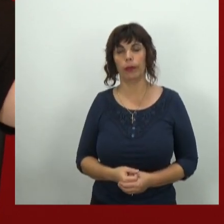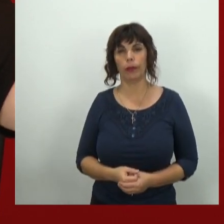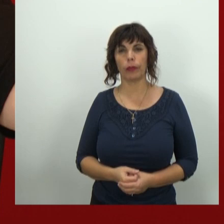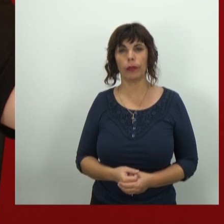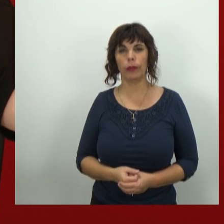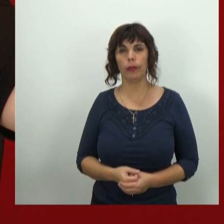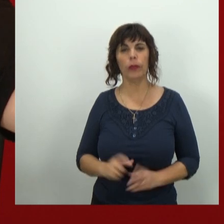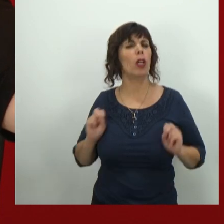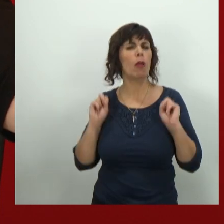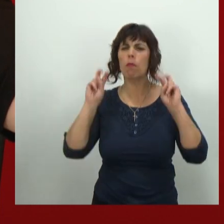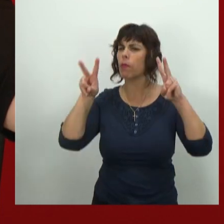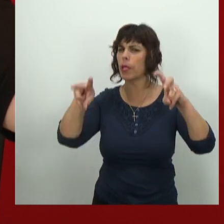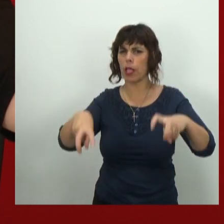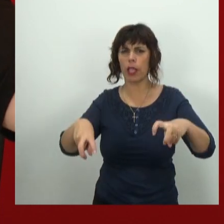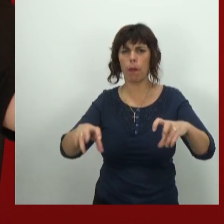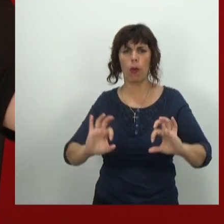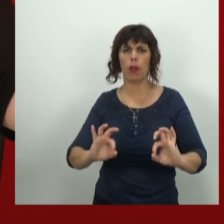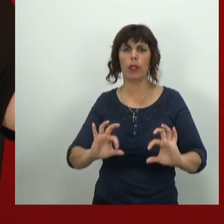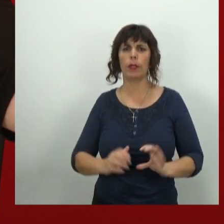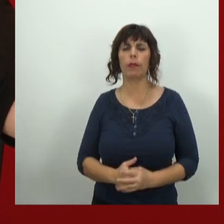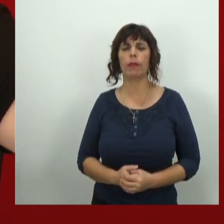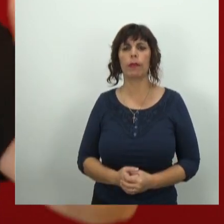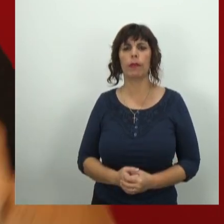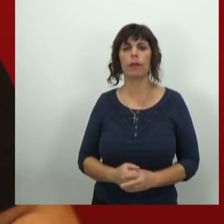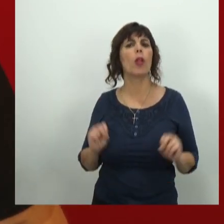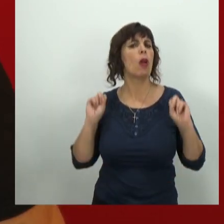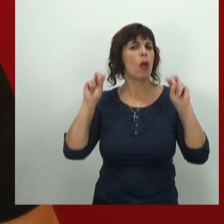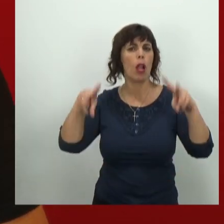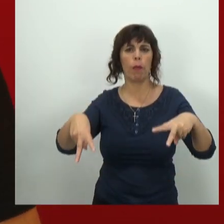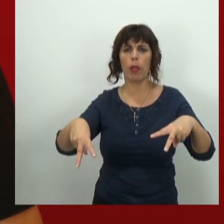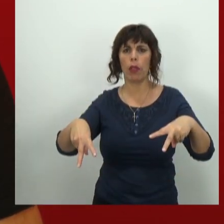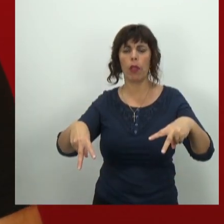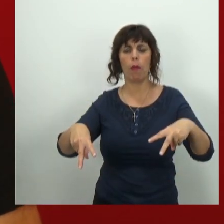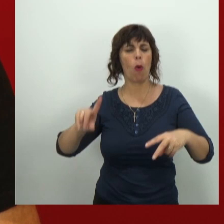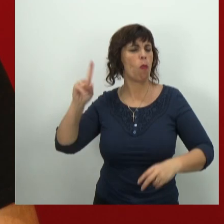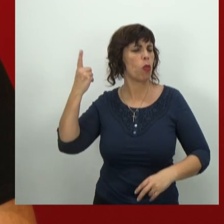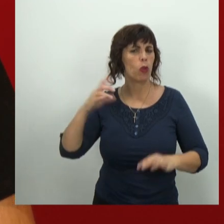Este era el principio, en el principio con Dios.